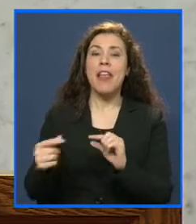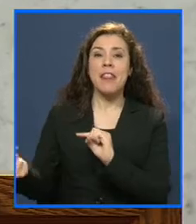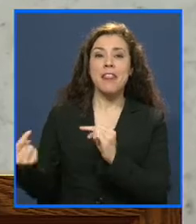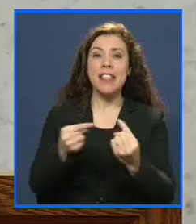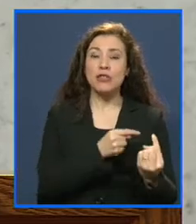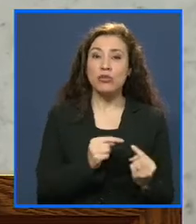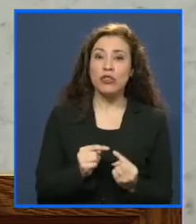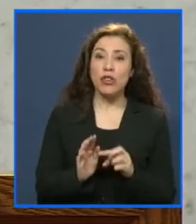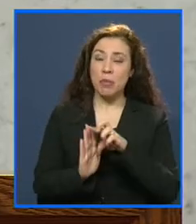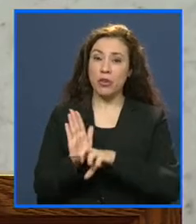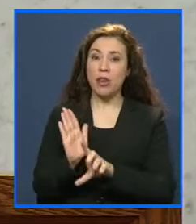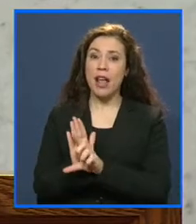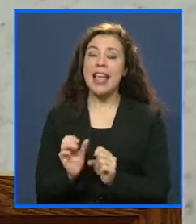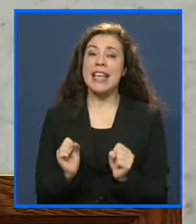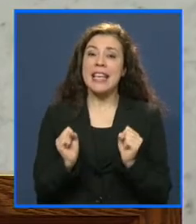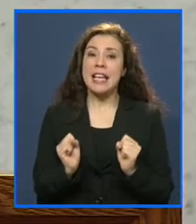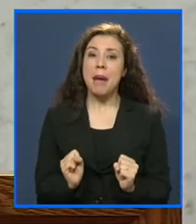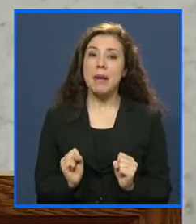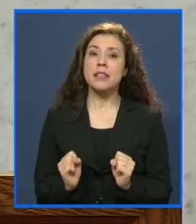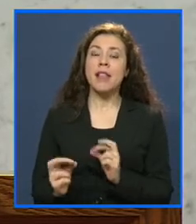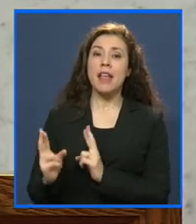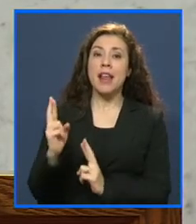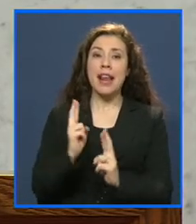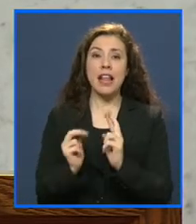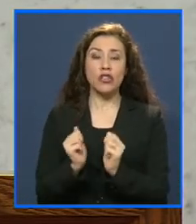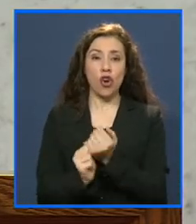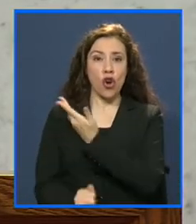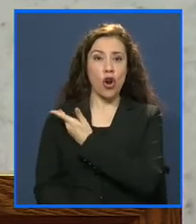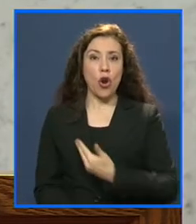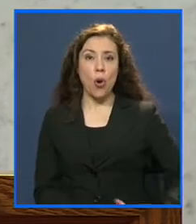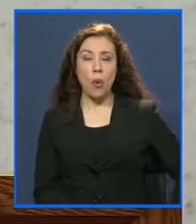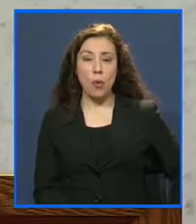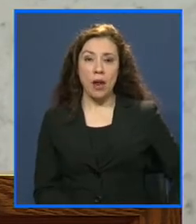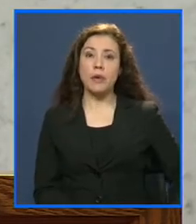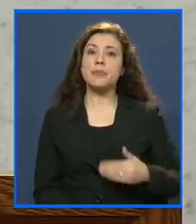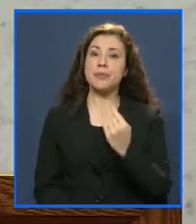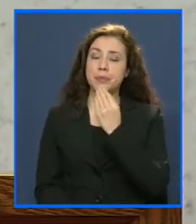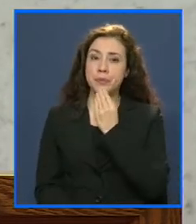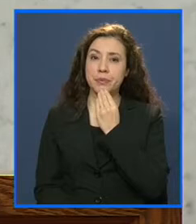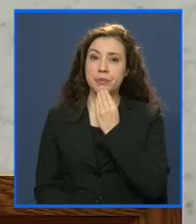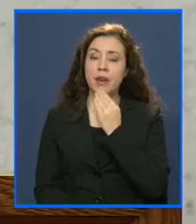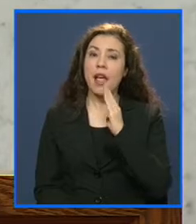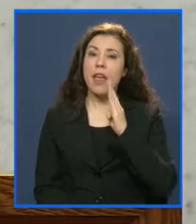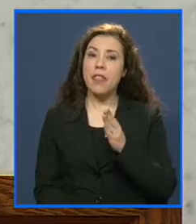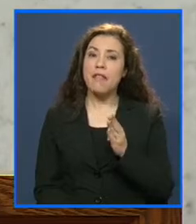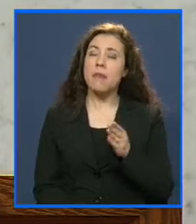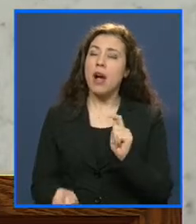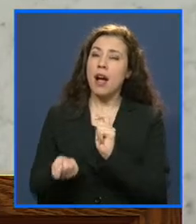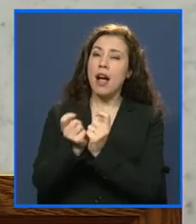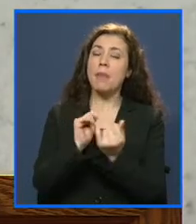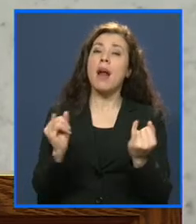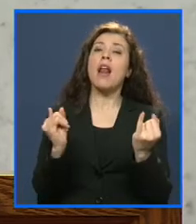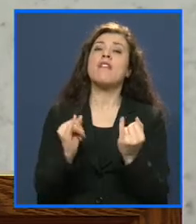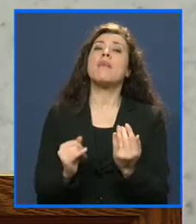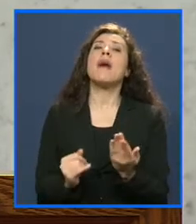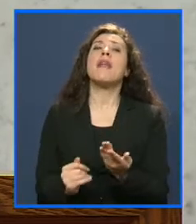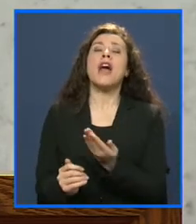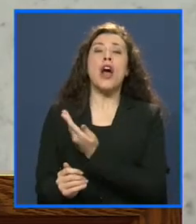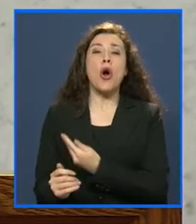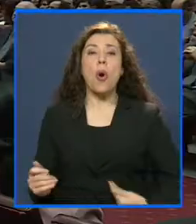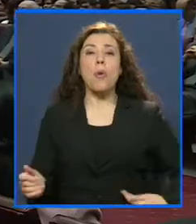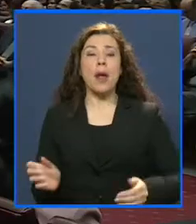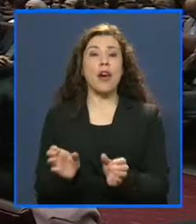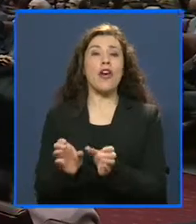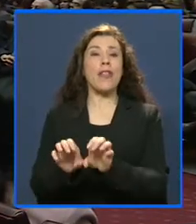y a la capacidad de interlocución con el ejecutivo junto con ello debemos reformular el gobierno corporativo de la